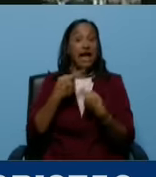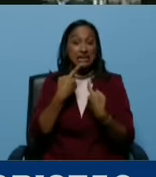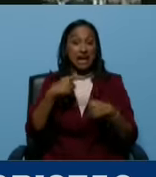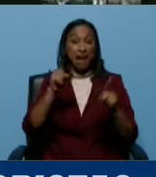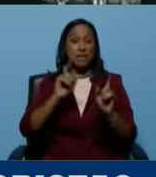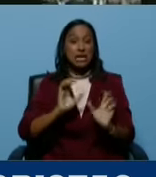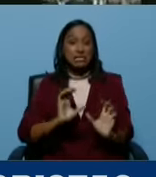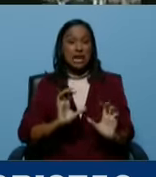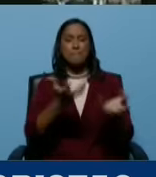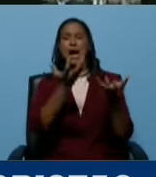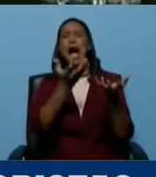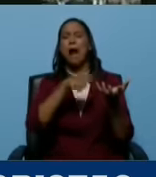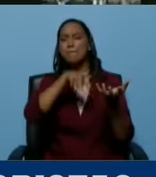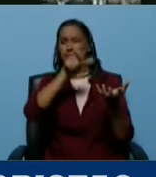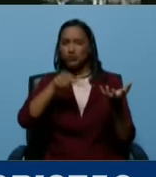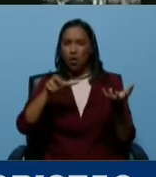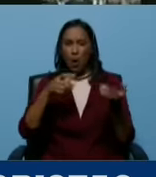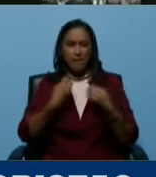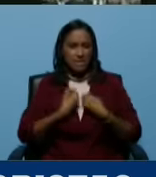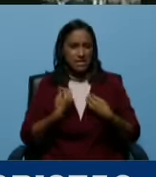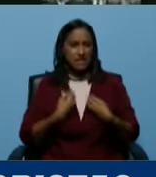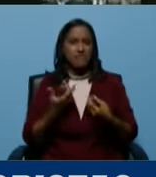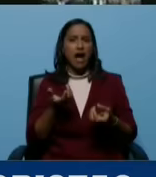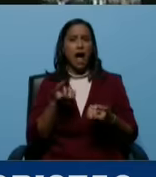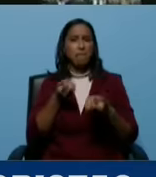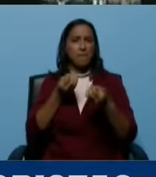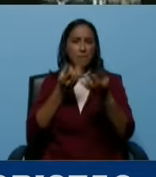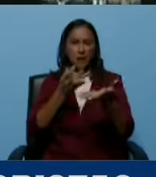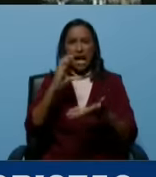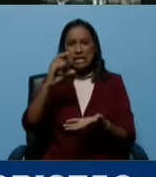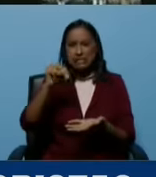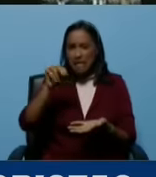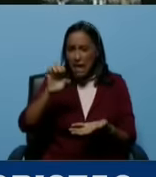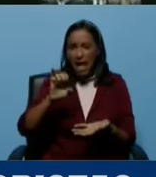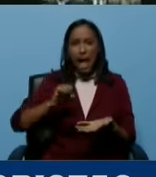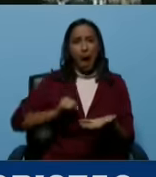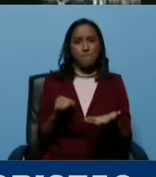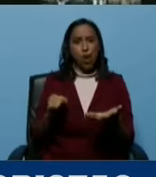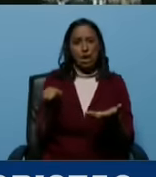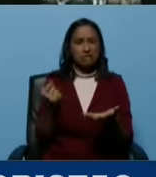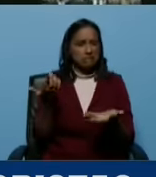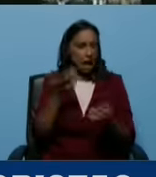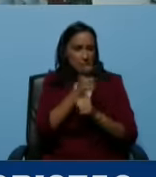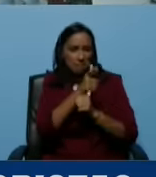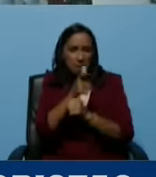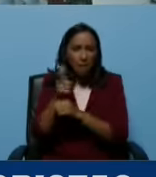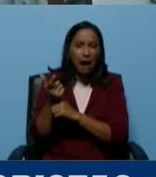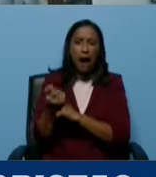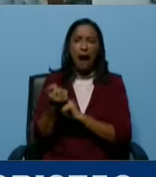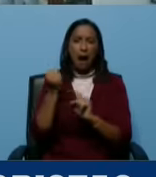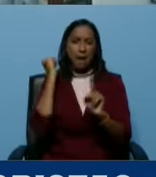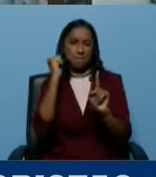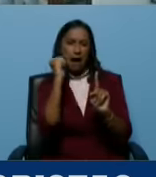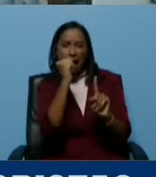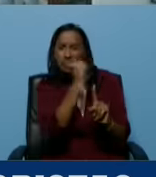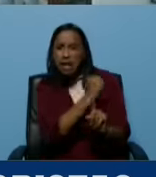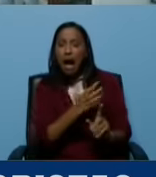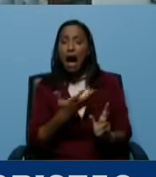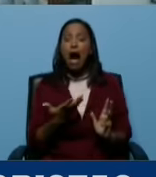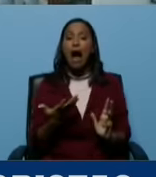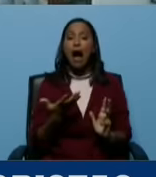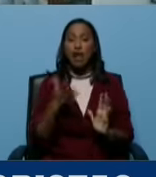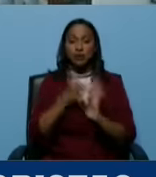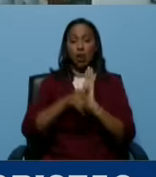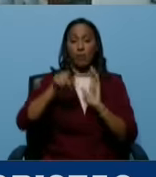personas vivas, lanzar ataques al CNE, a las policías, disparar, matar incluso a